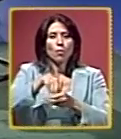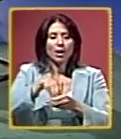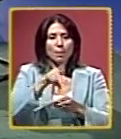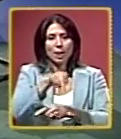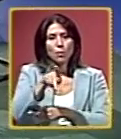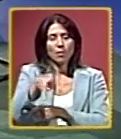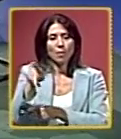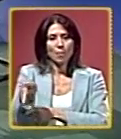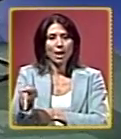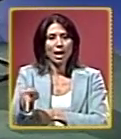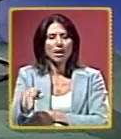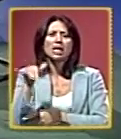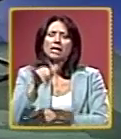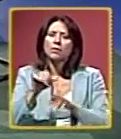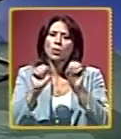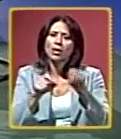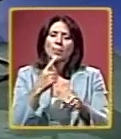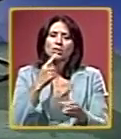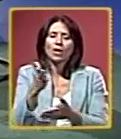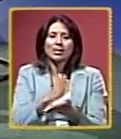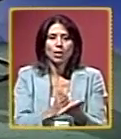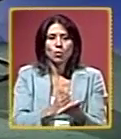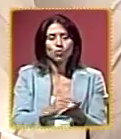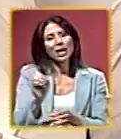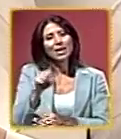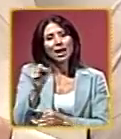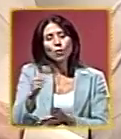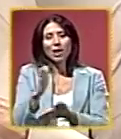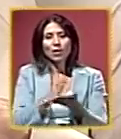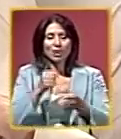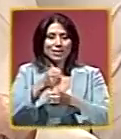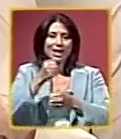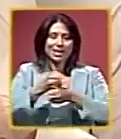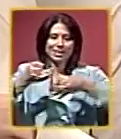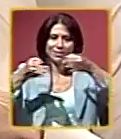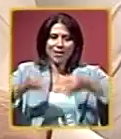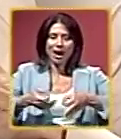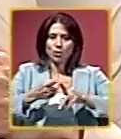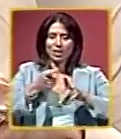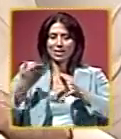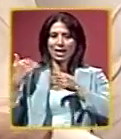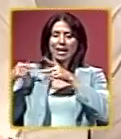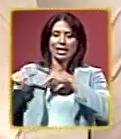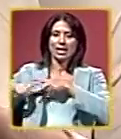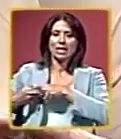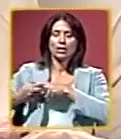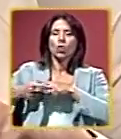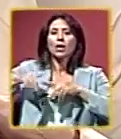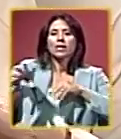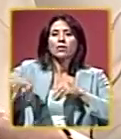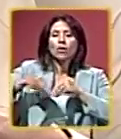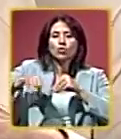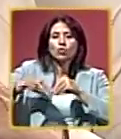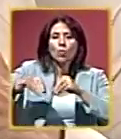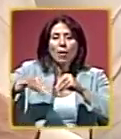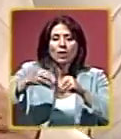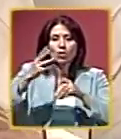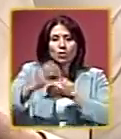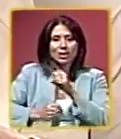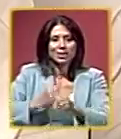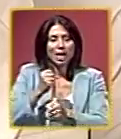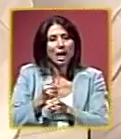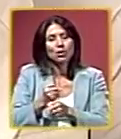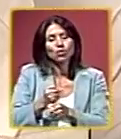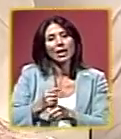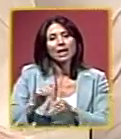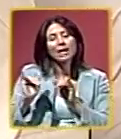Puebla-Panamá, y así podría mencionarles algunos. Claro, hay algunas tareas que se fijaron desde el inicio, que se fueron sumando en esos 6 años, que han